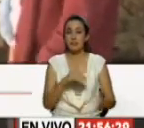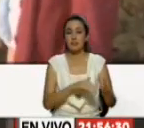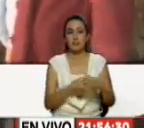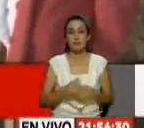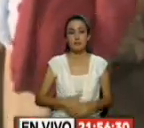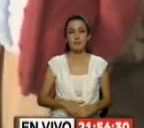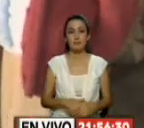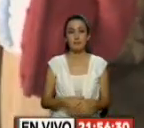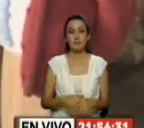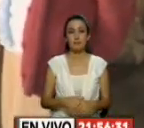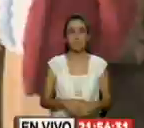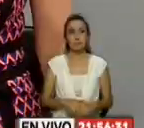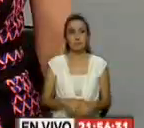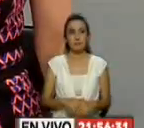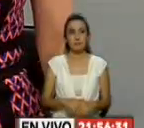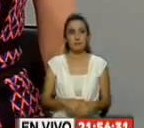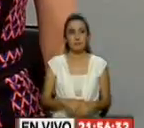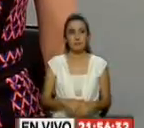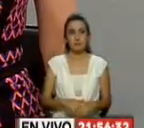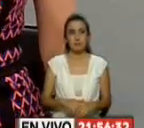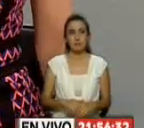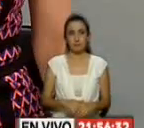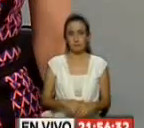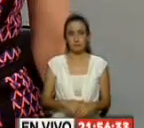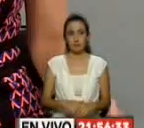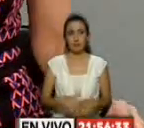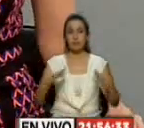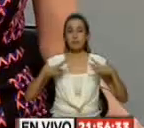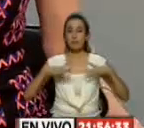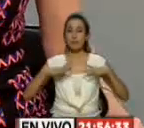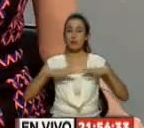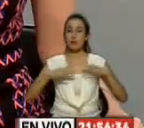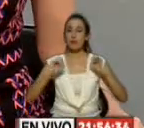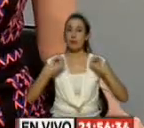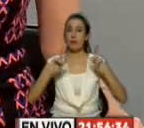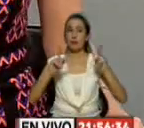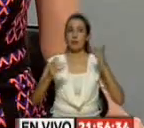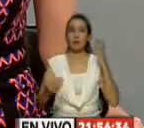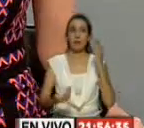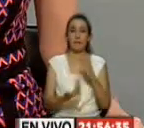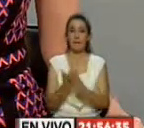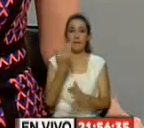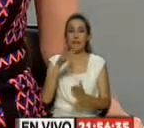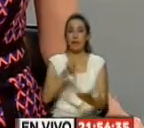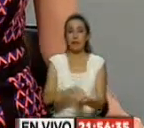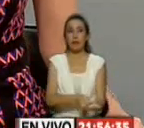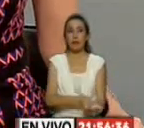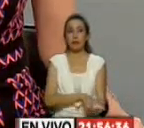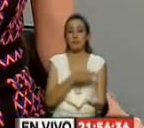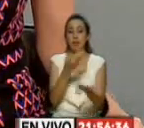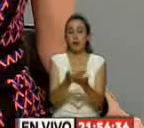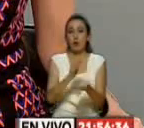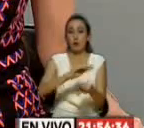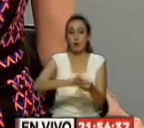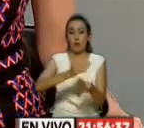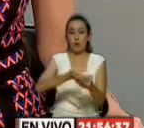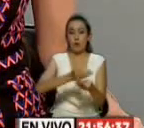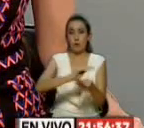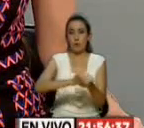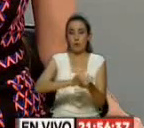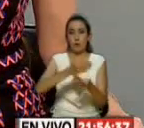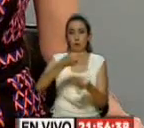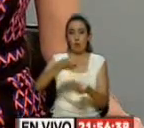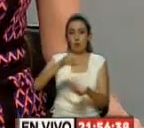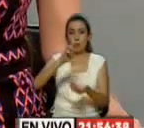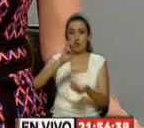Máximo Barba, Telediario. Este feriado es una oportunidad para probar las tradicionales humitas que prepara doña